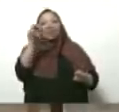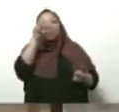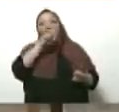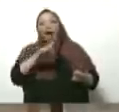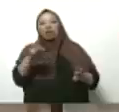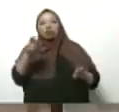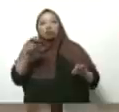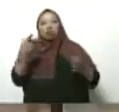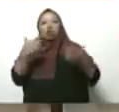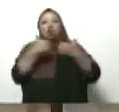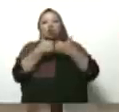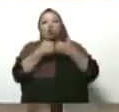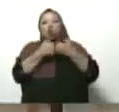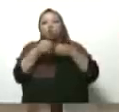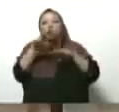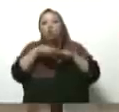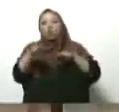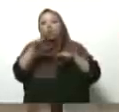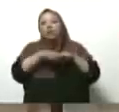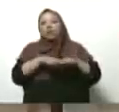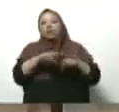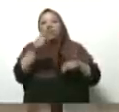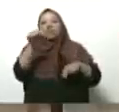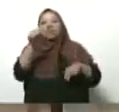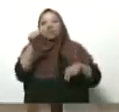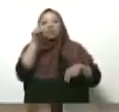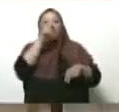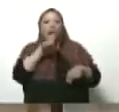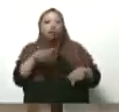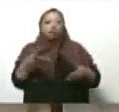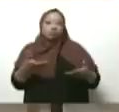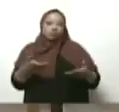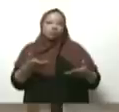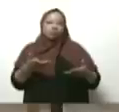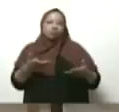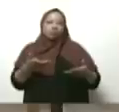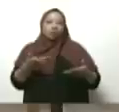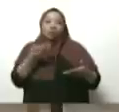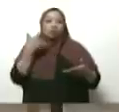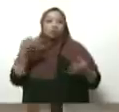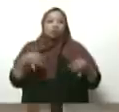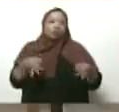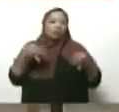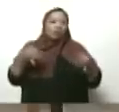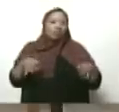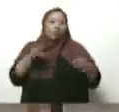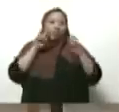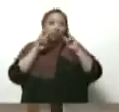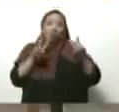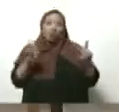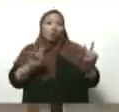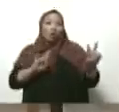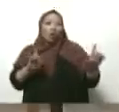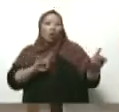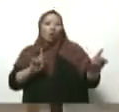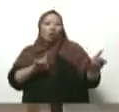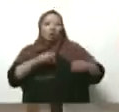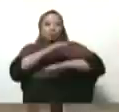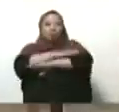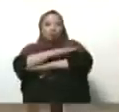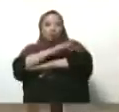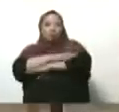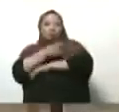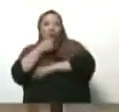el tema de el adulto que busca a través de su conducta